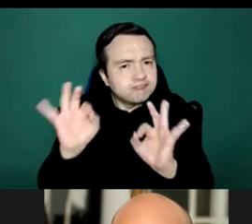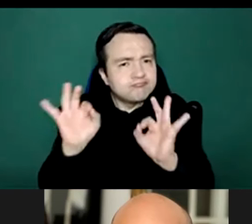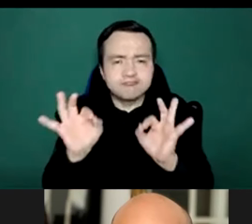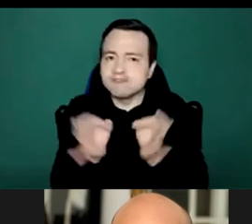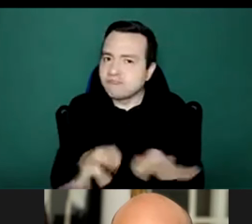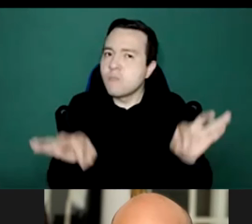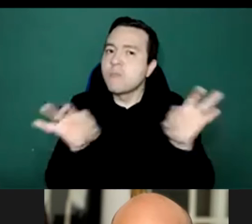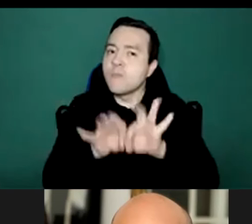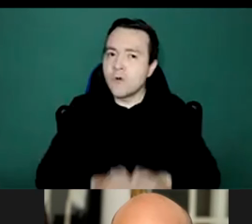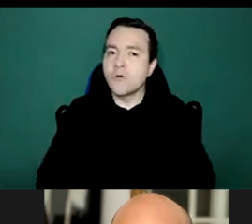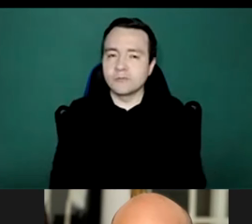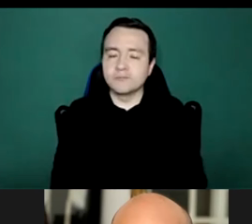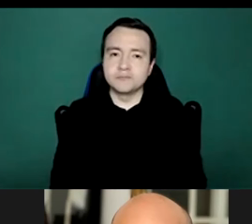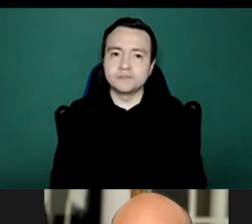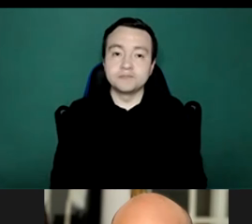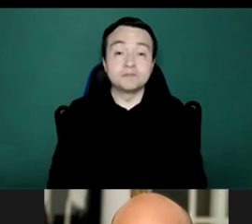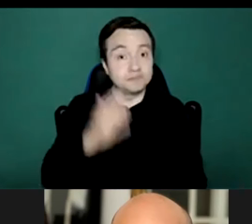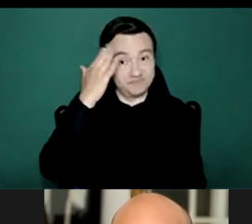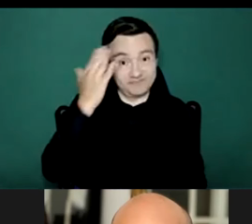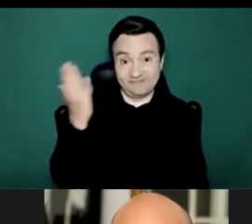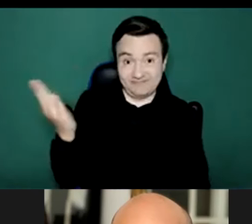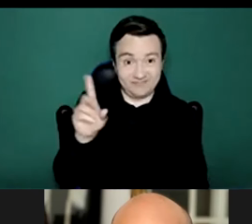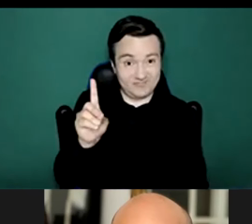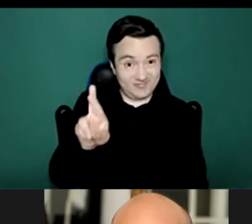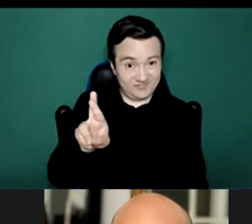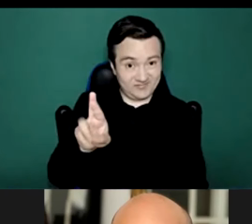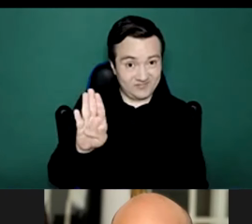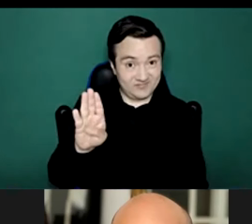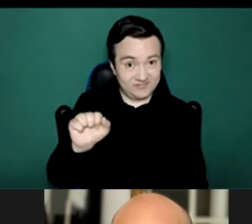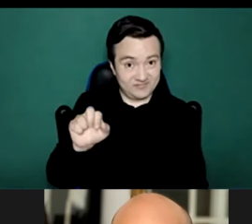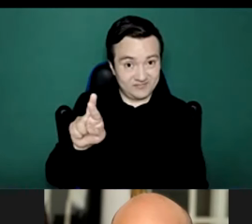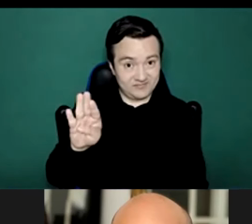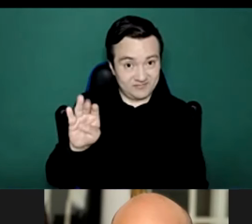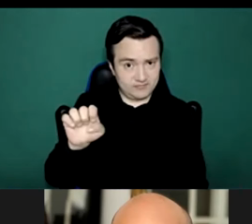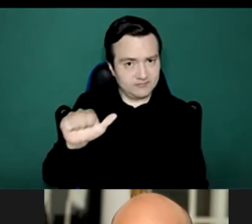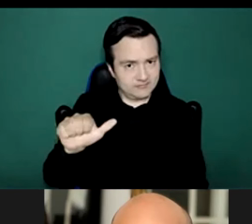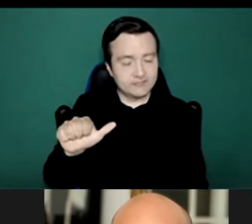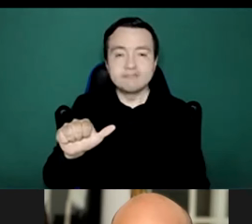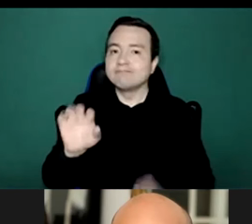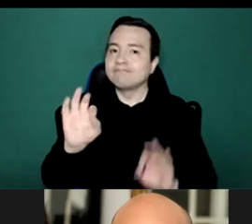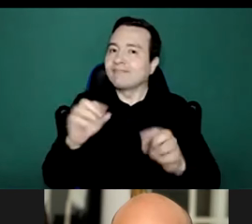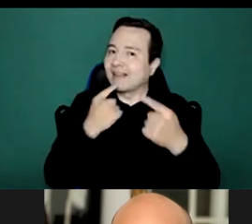importantes. Yo creo que el doctor Barbosa realmente nos ha presentado un vínculo claro